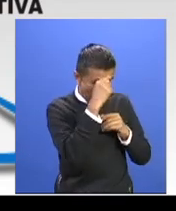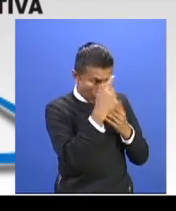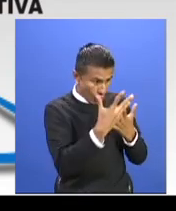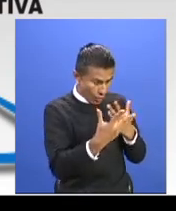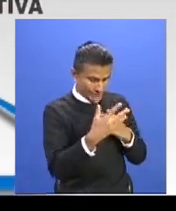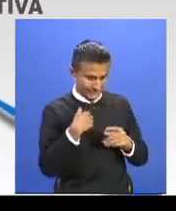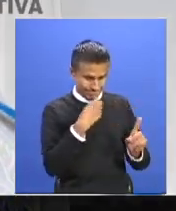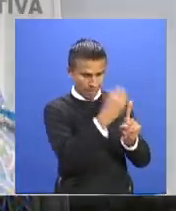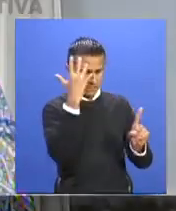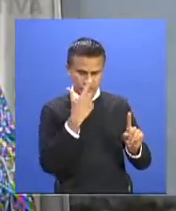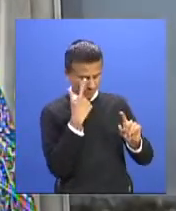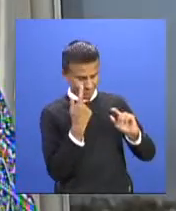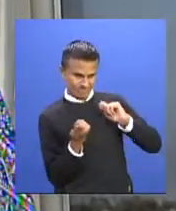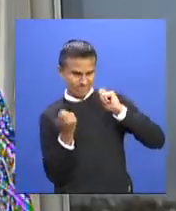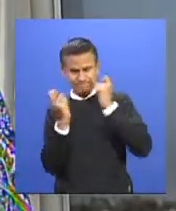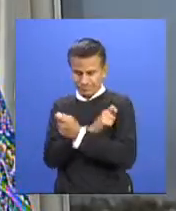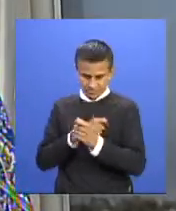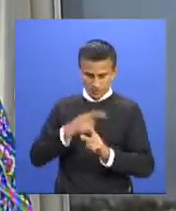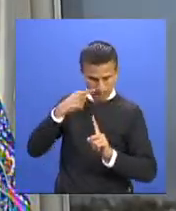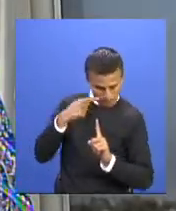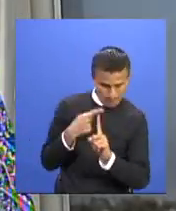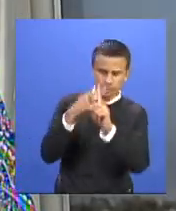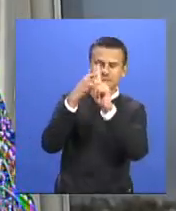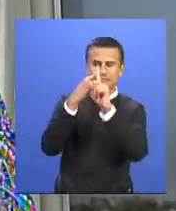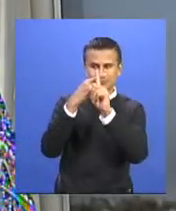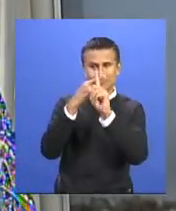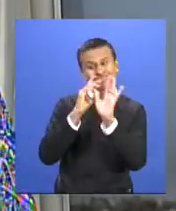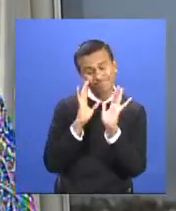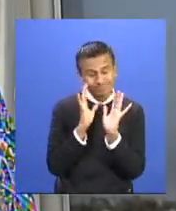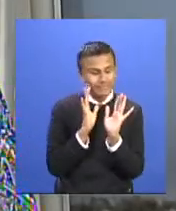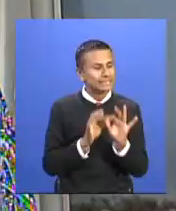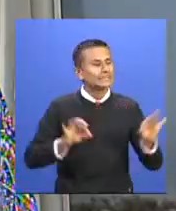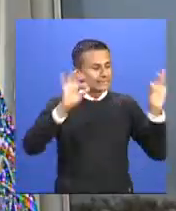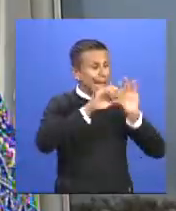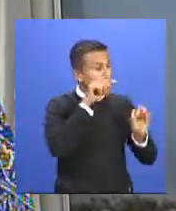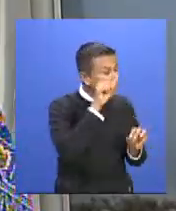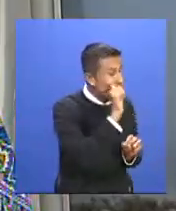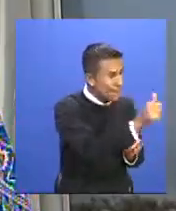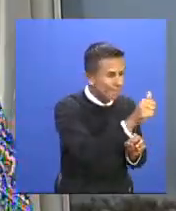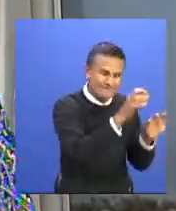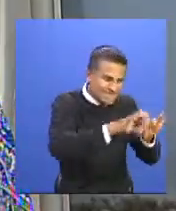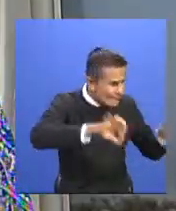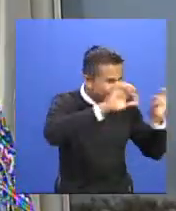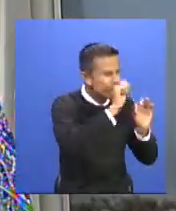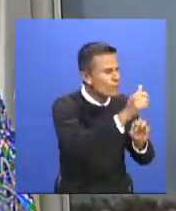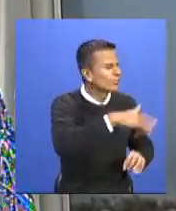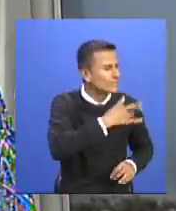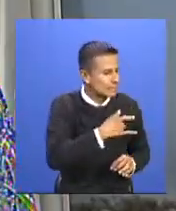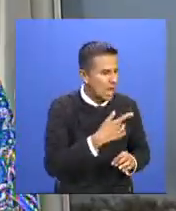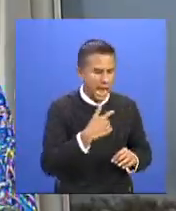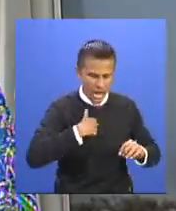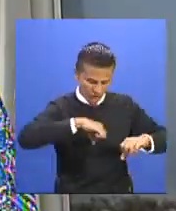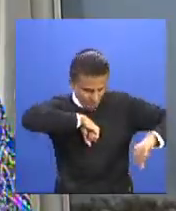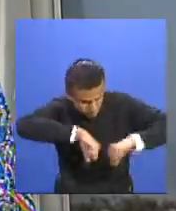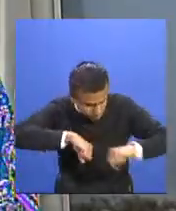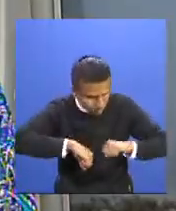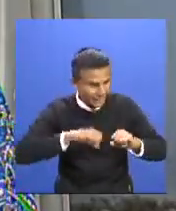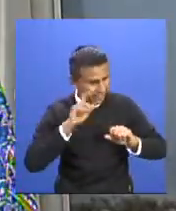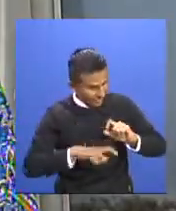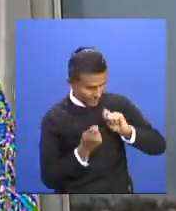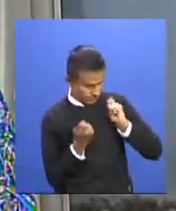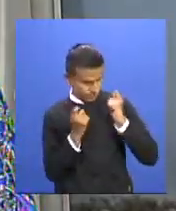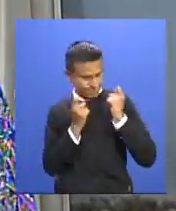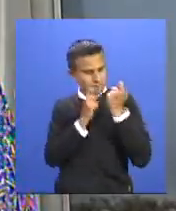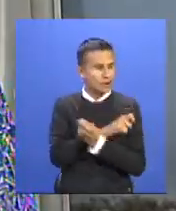se convierta en algo positivo. Ellos finalmente van a tener que percibir el cambio y son los que primero lo tienen que percibir para que me ayuden a